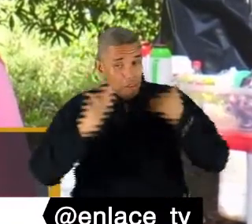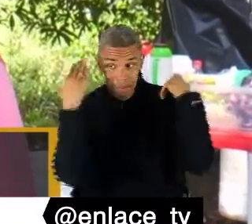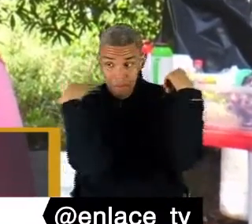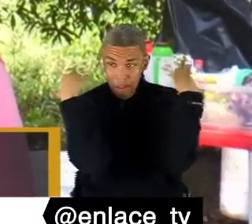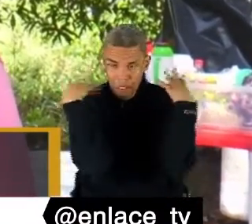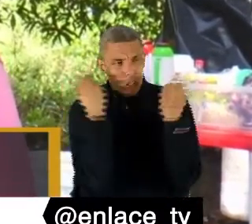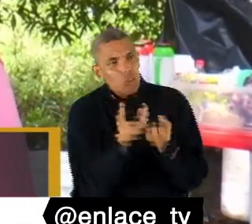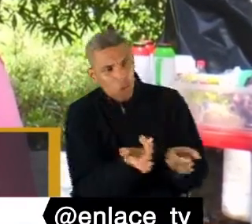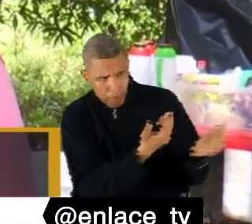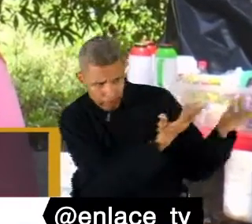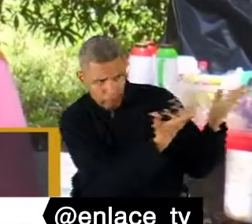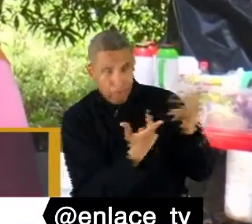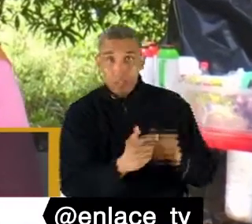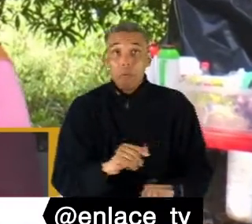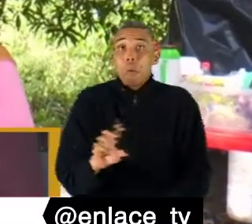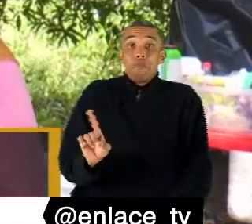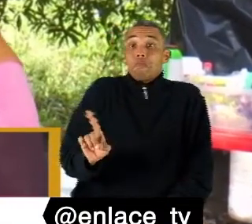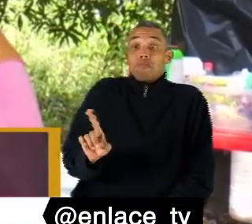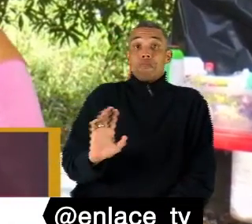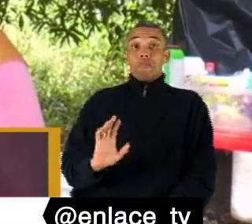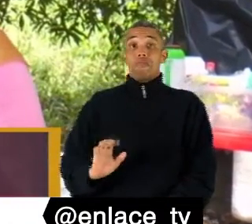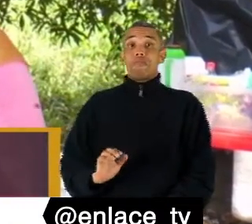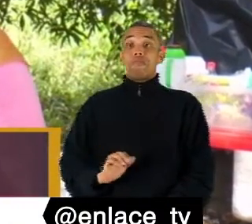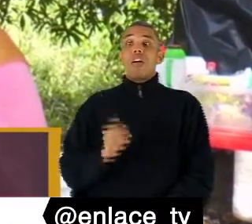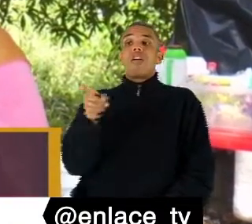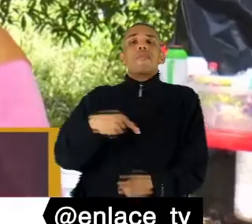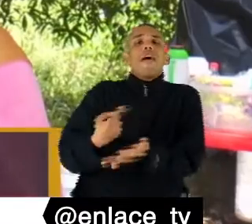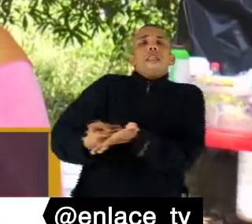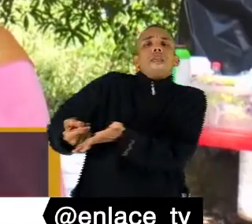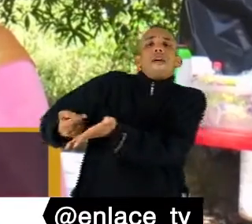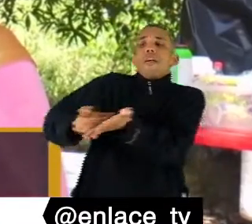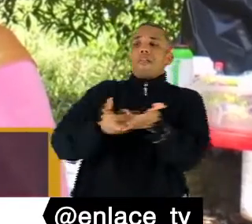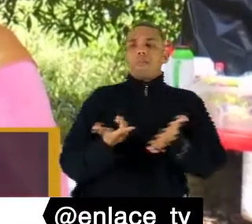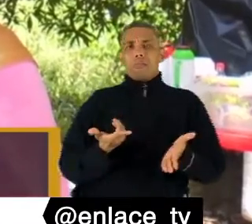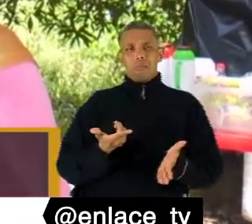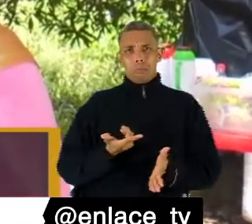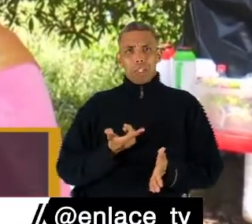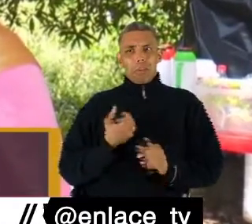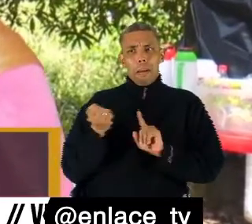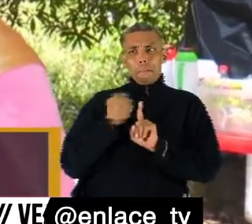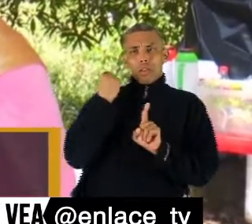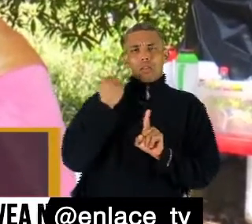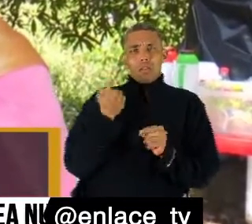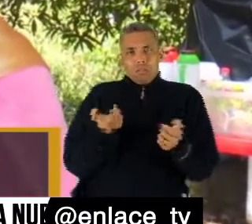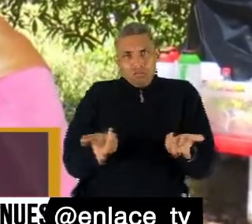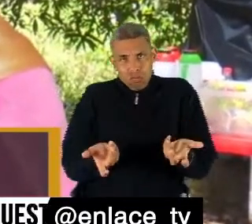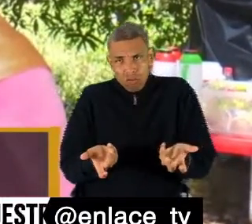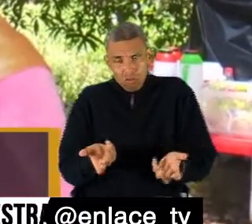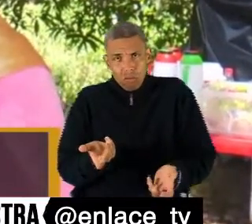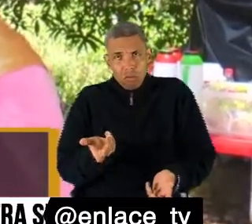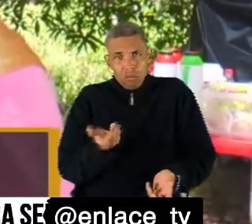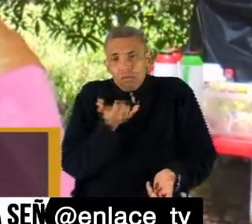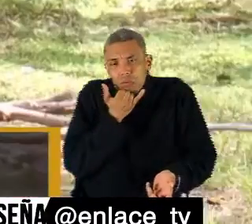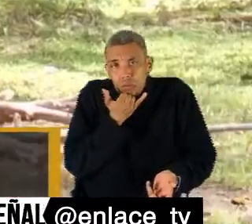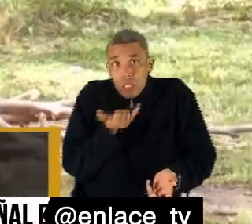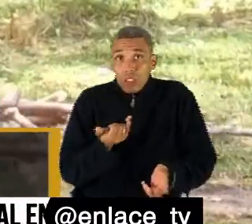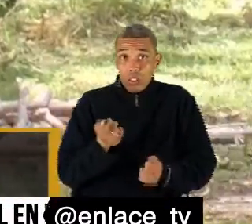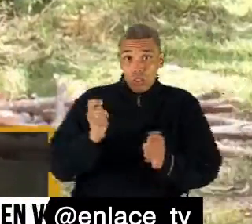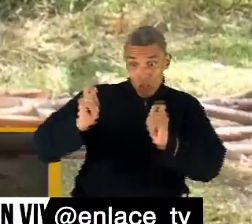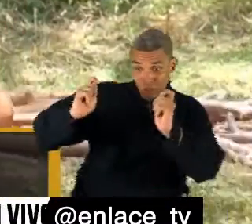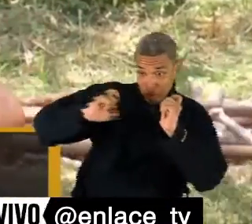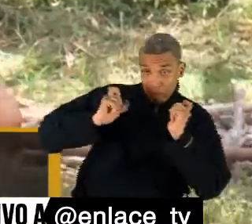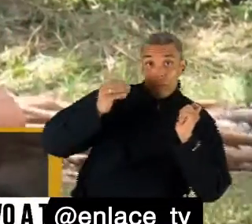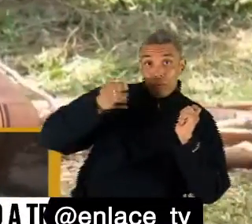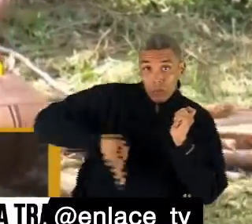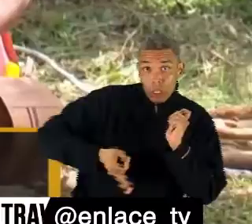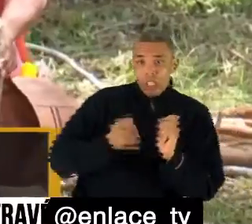simplemente espectadores y mirando cómo hablan de esa paz, pero que no hay cambios, no hay inversión social, no hay muestras de cambios